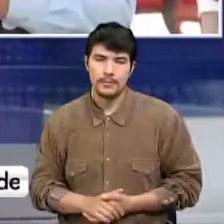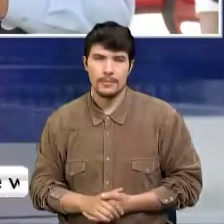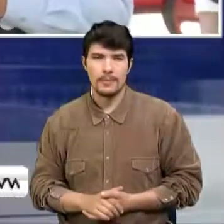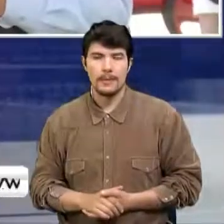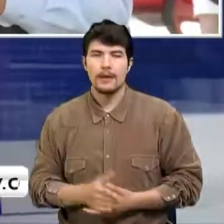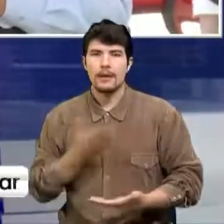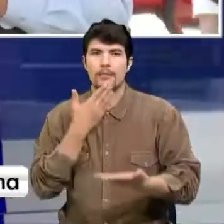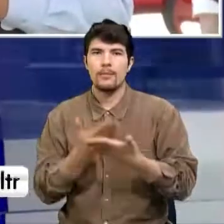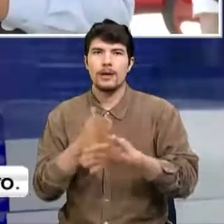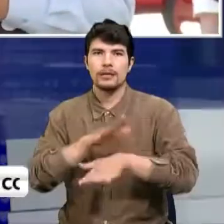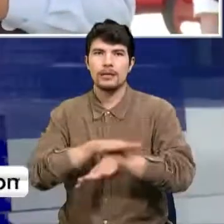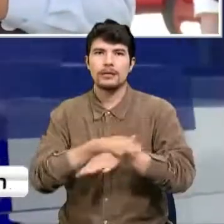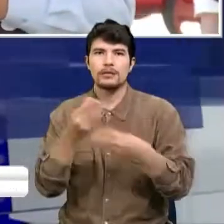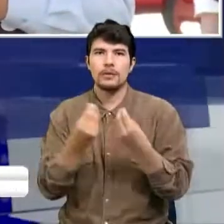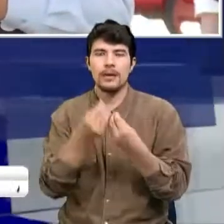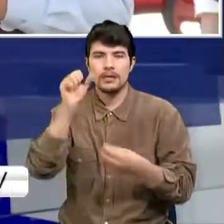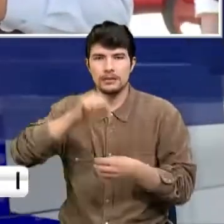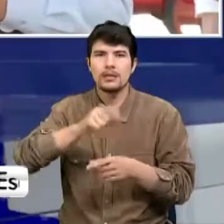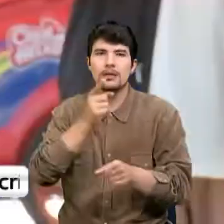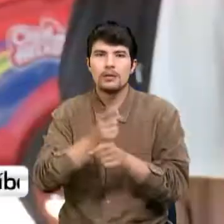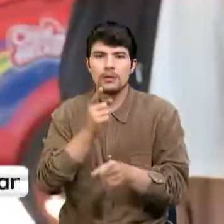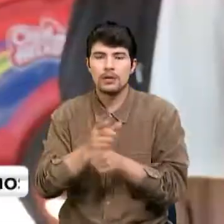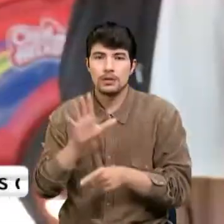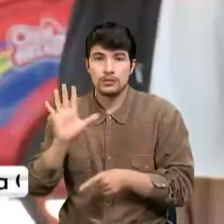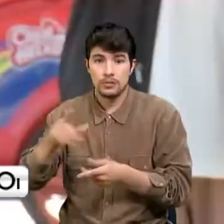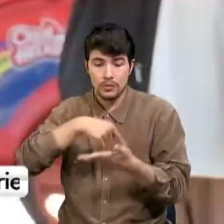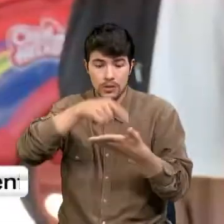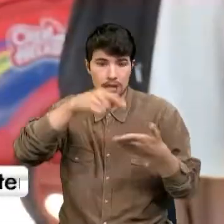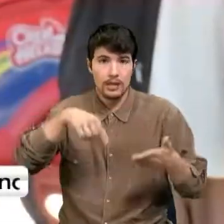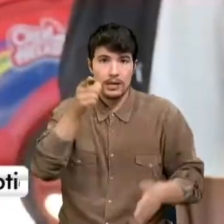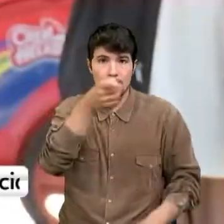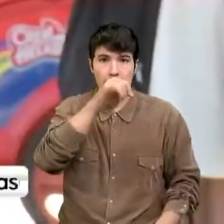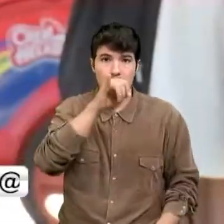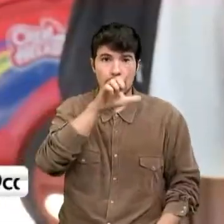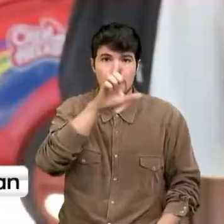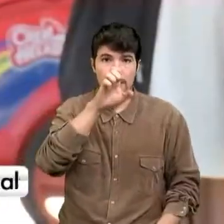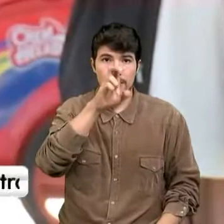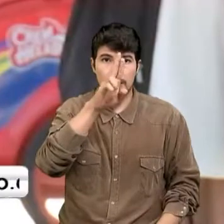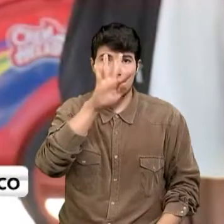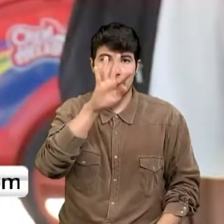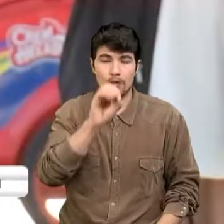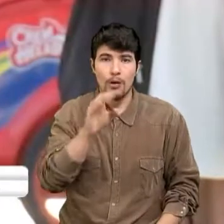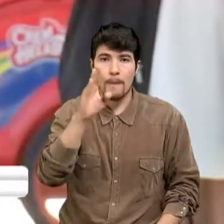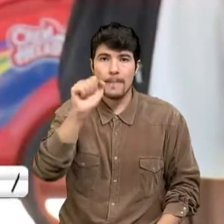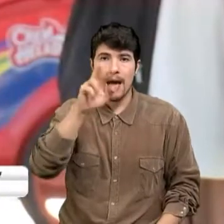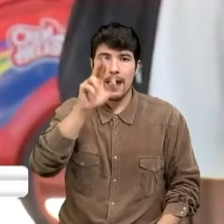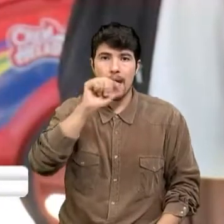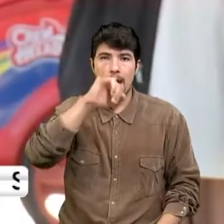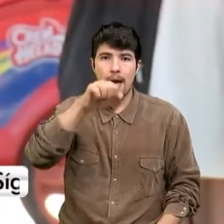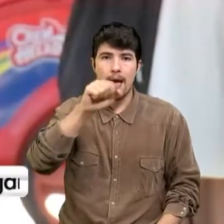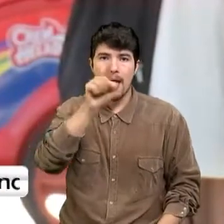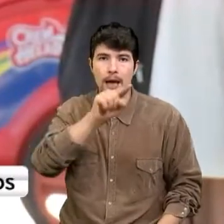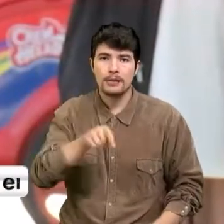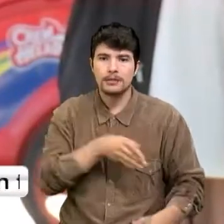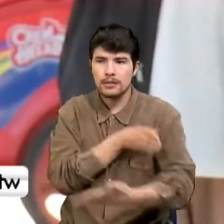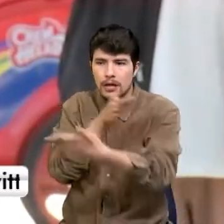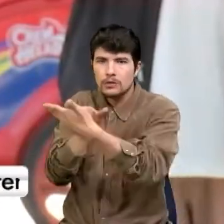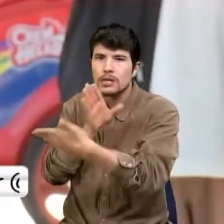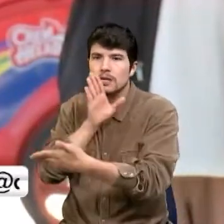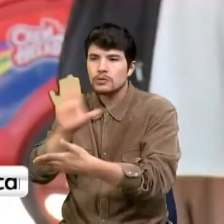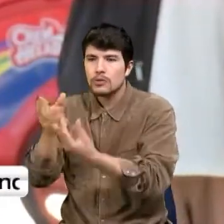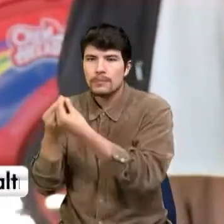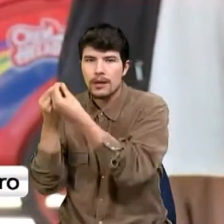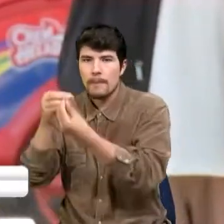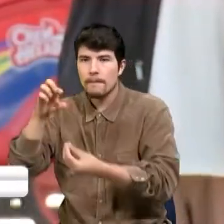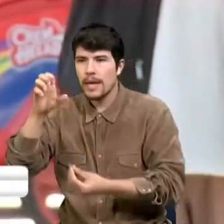buenas tardes compañeros en el estudio pues el contratista gilberto barajas denunció por presunta injuria y calumnia al concejal pedro